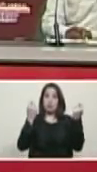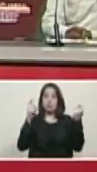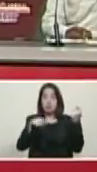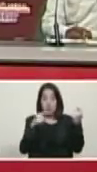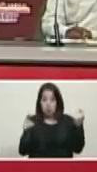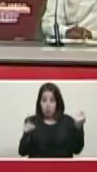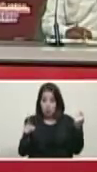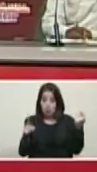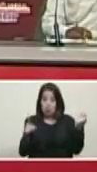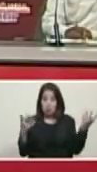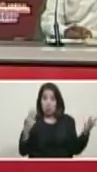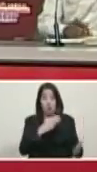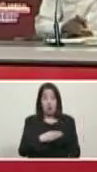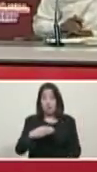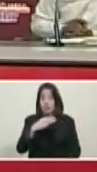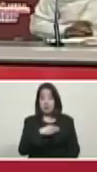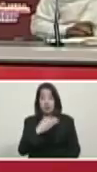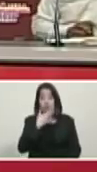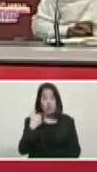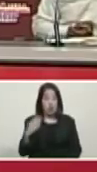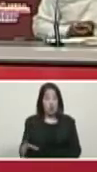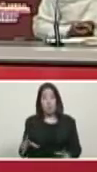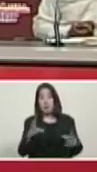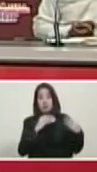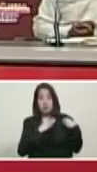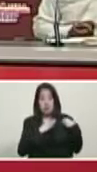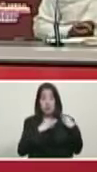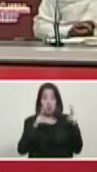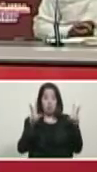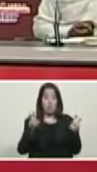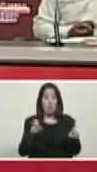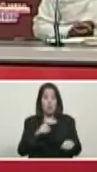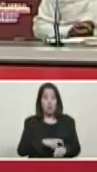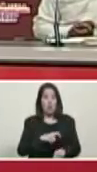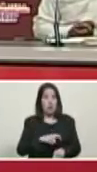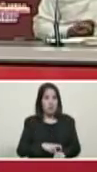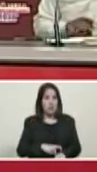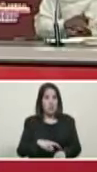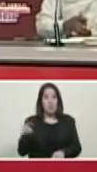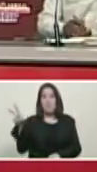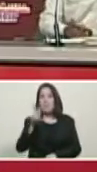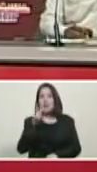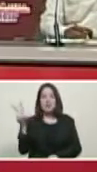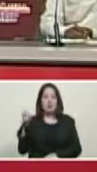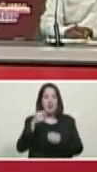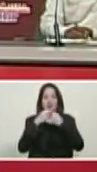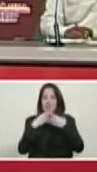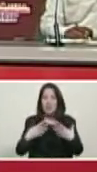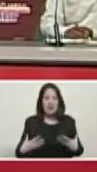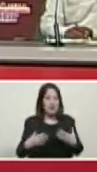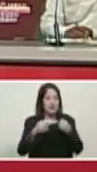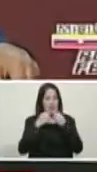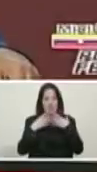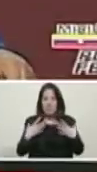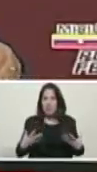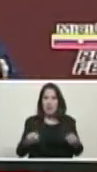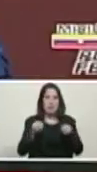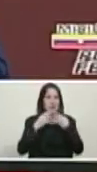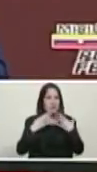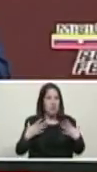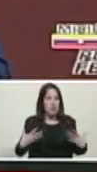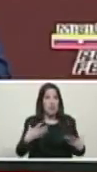misiones que podemos asumir para esta nueva etapa 'venezuela bella bella bella haciéndolo